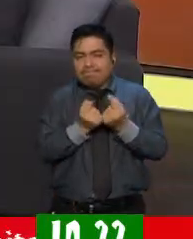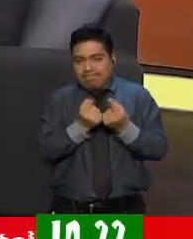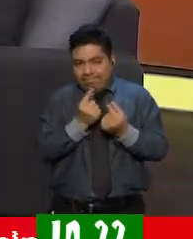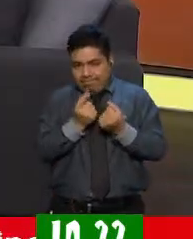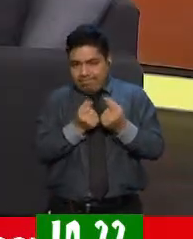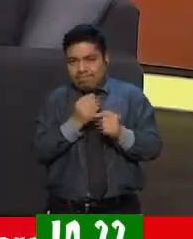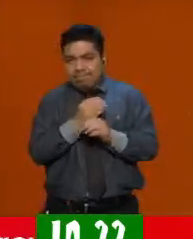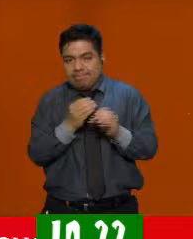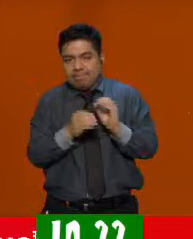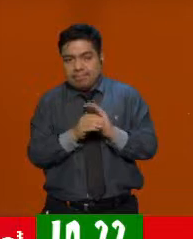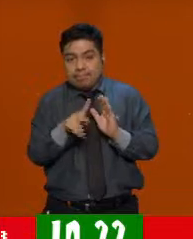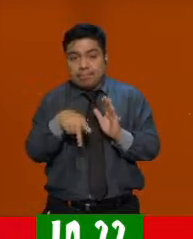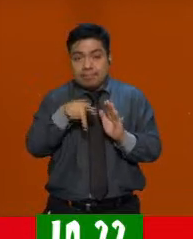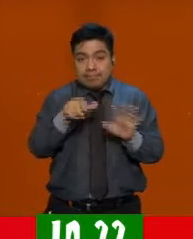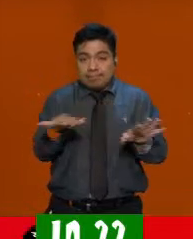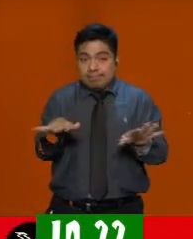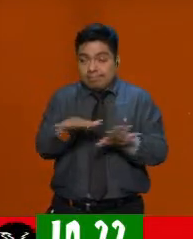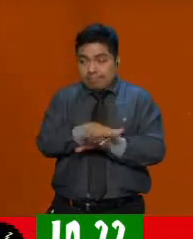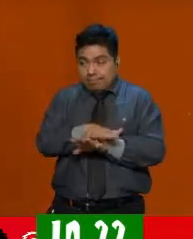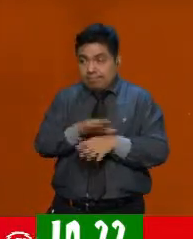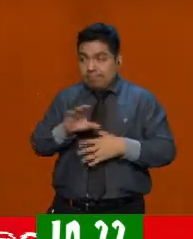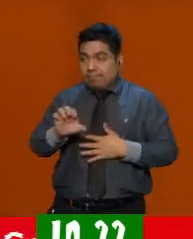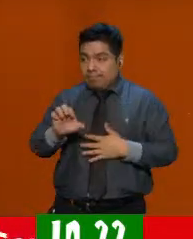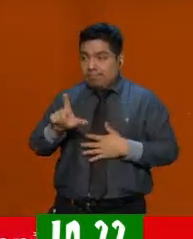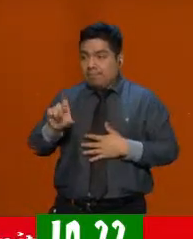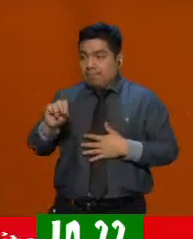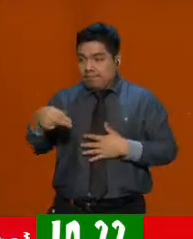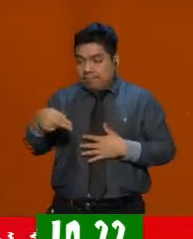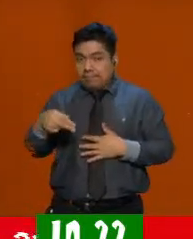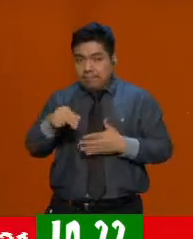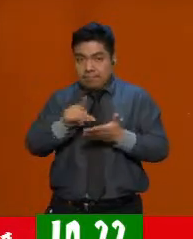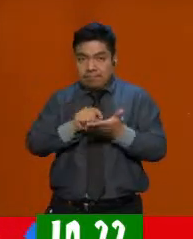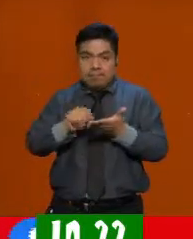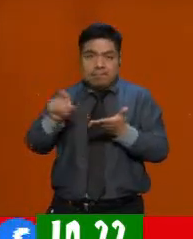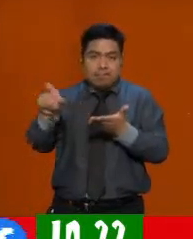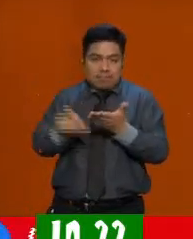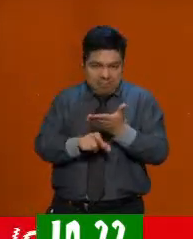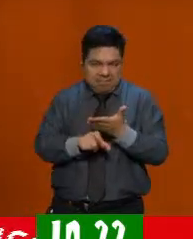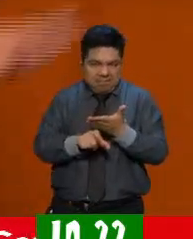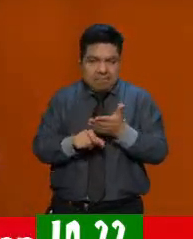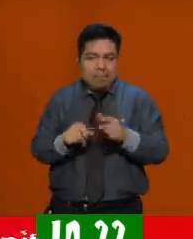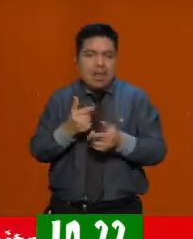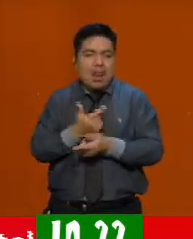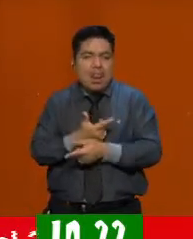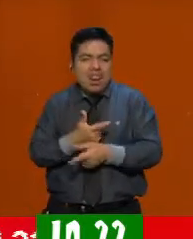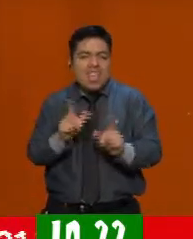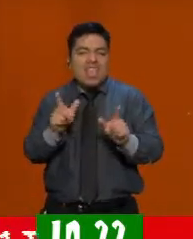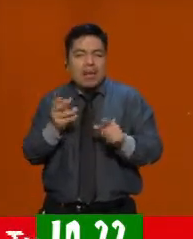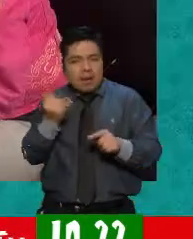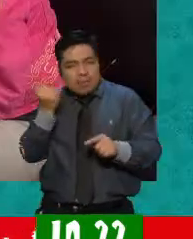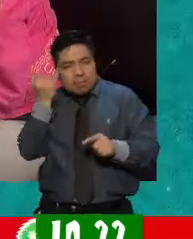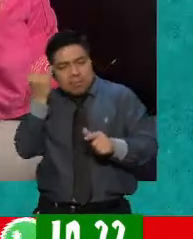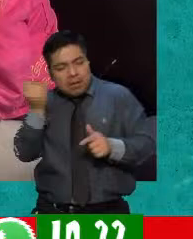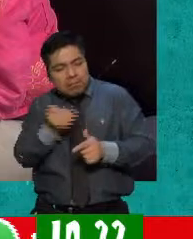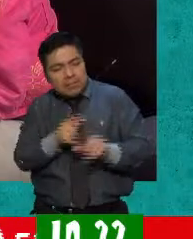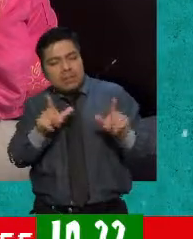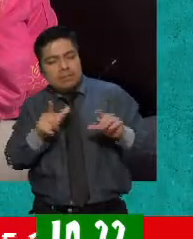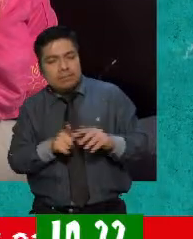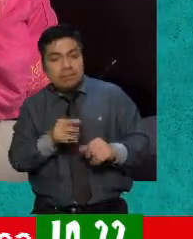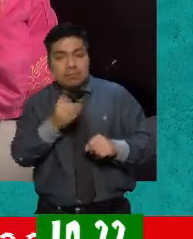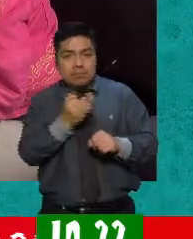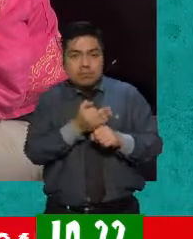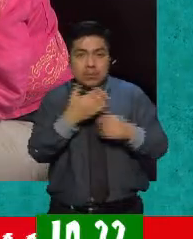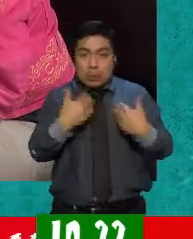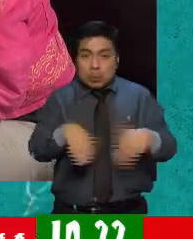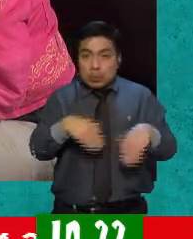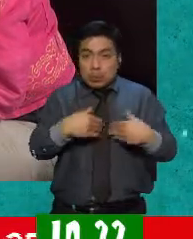discursos. Pero con la llegada de Elon Musk, que tiene una idea mucho más libertaria, no mucho más amplia de la libertad de expresión, entonces ahora se encuentran